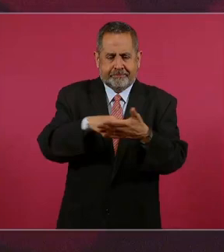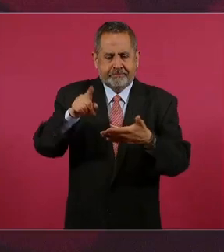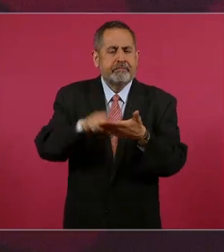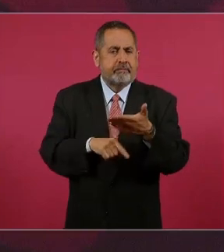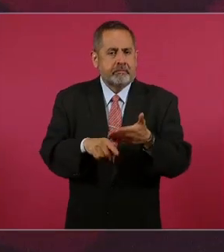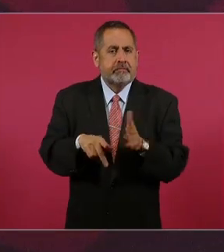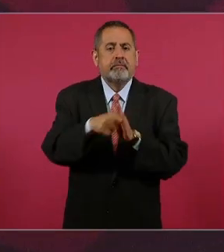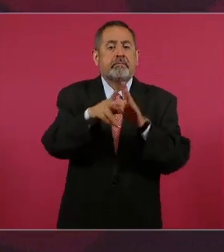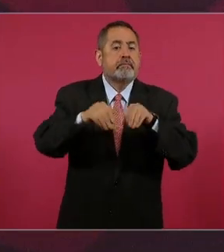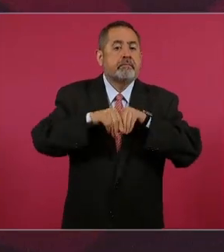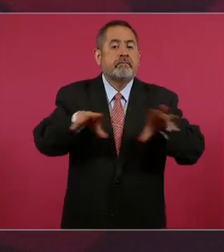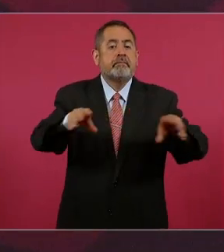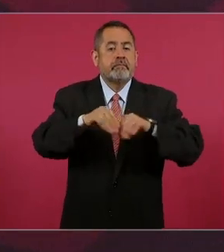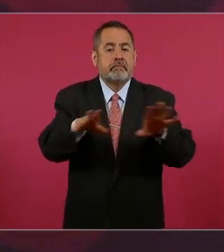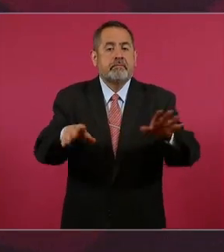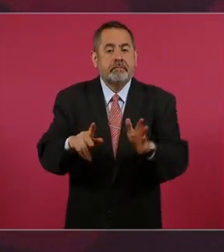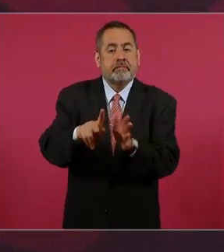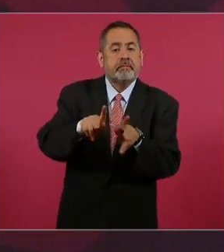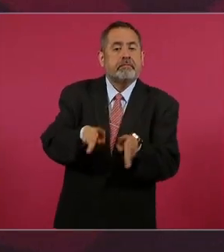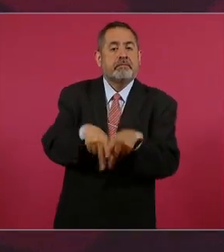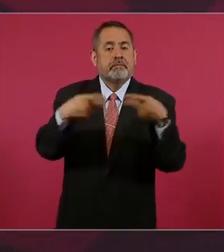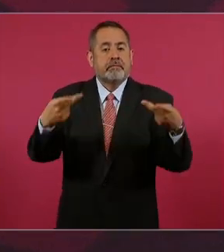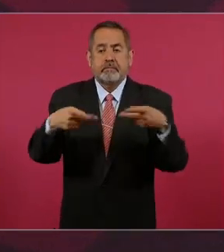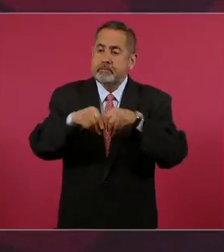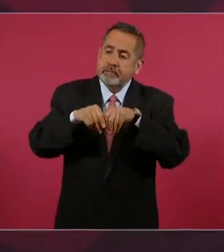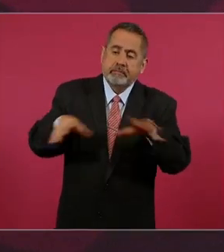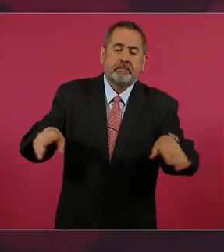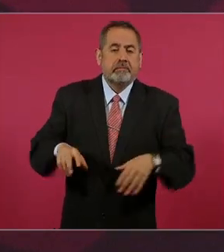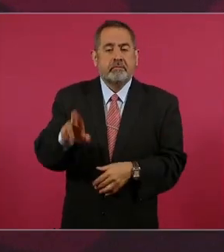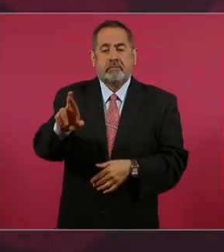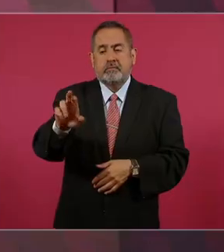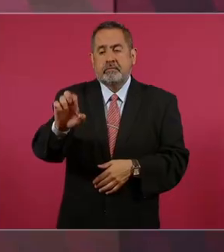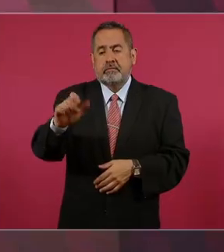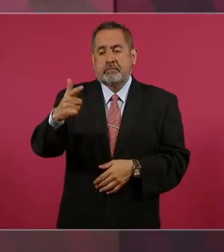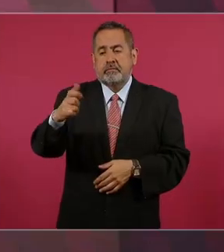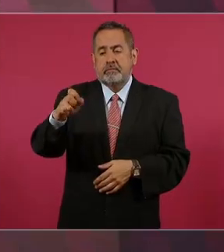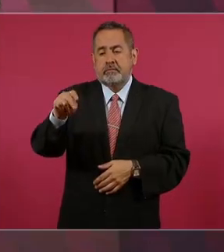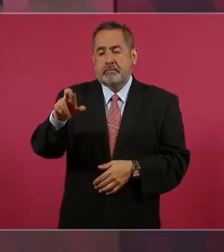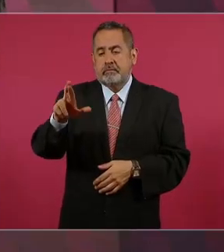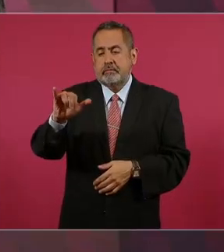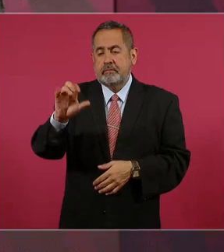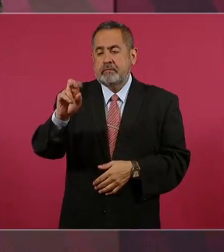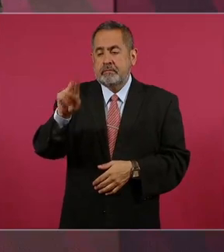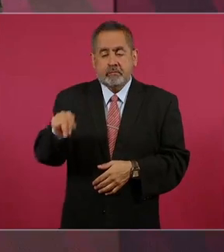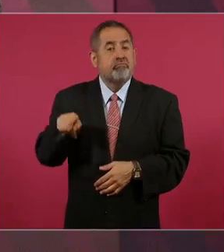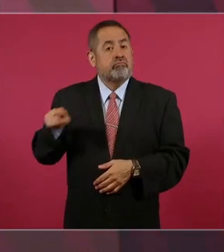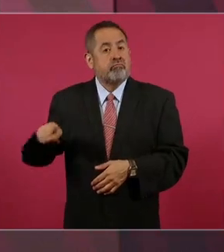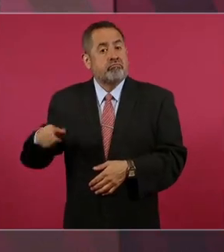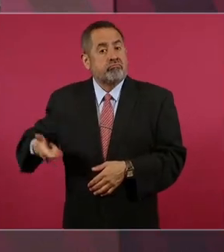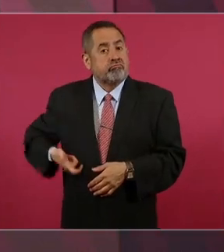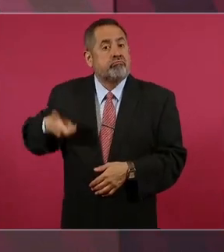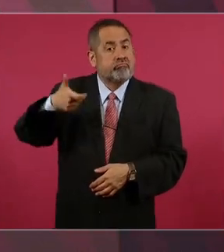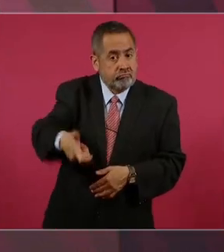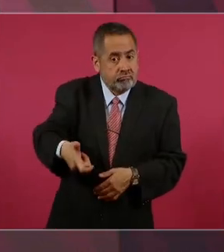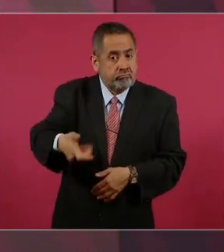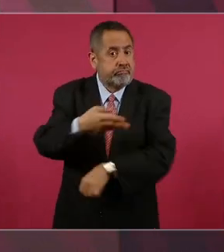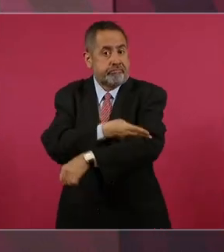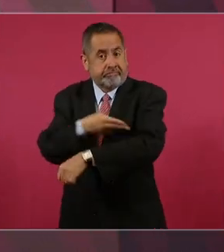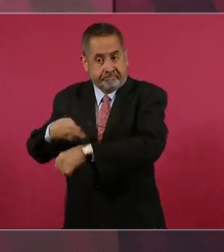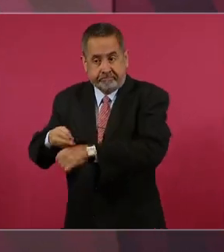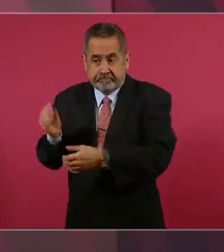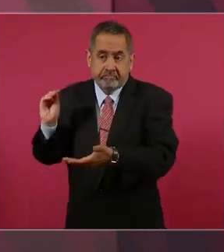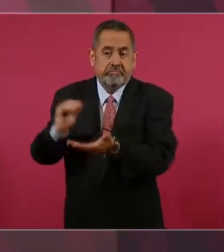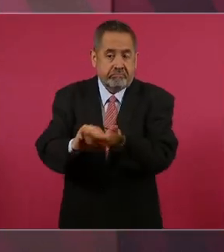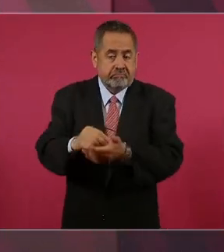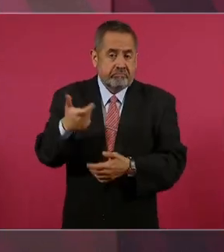el periódico Regeneración, él aportó dos